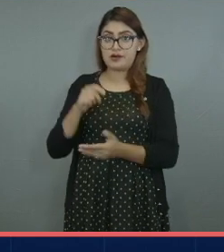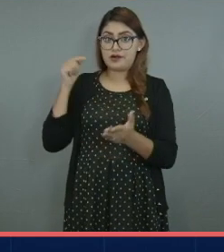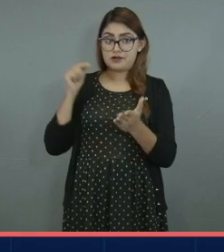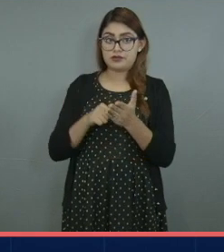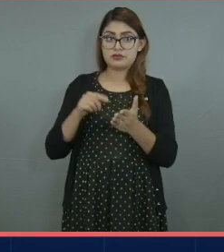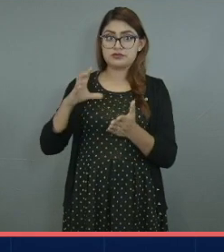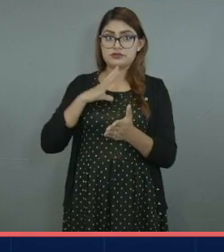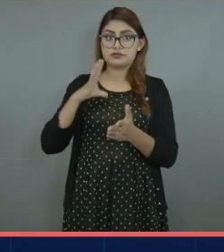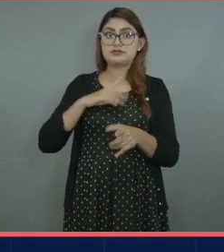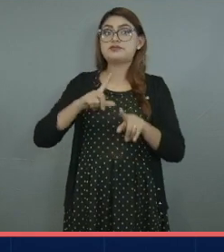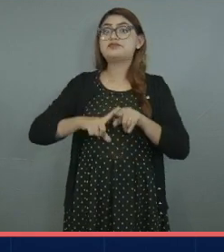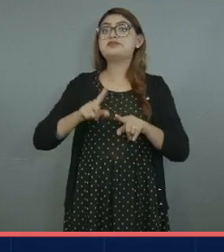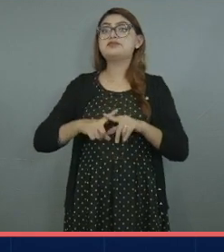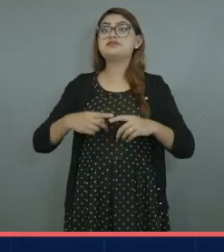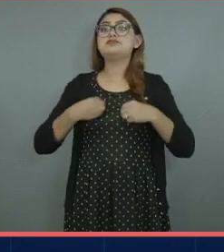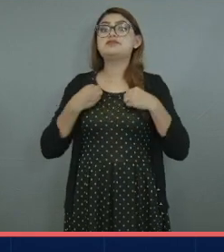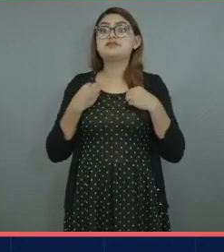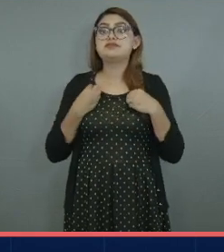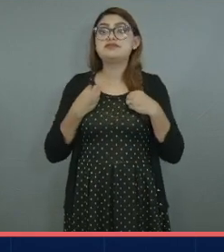vive, ¿quién creen?